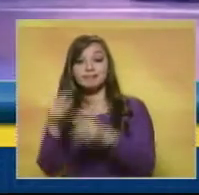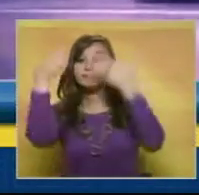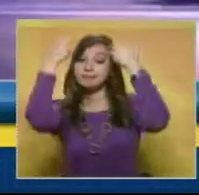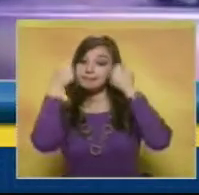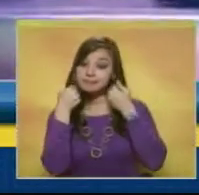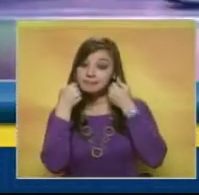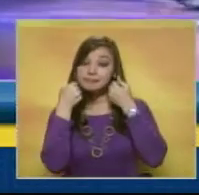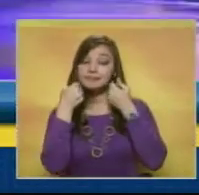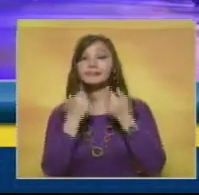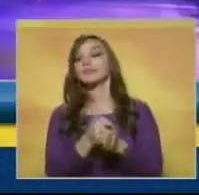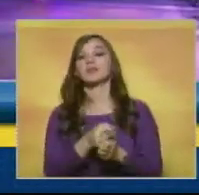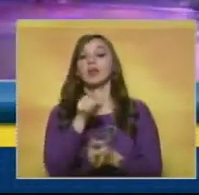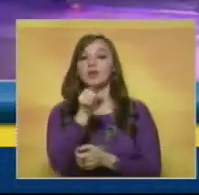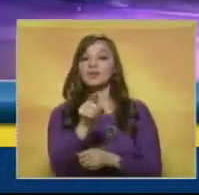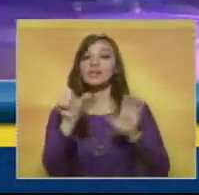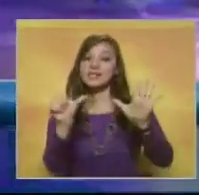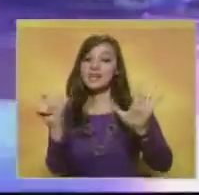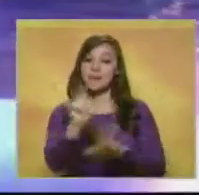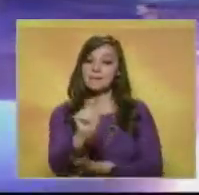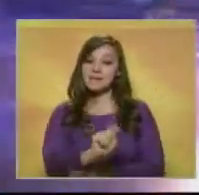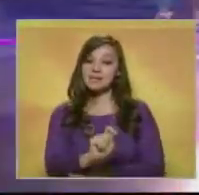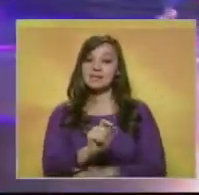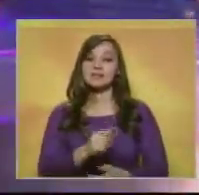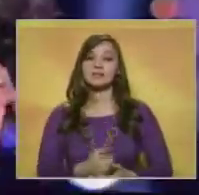arresto sustitutorio de 6 meses.